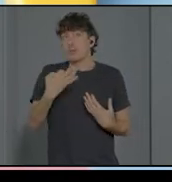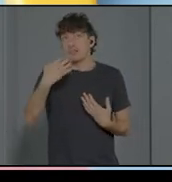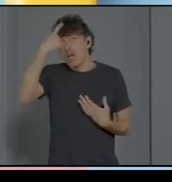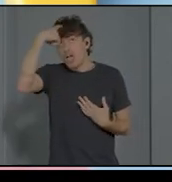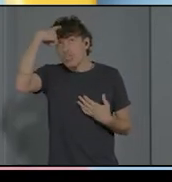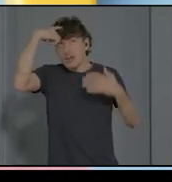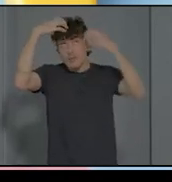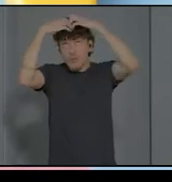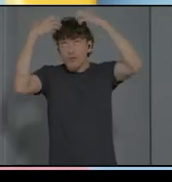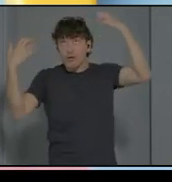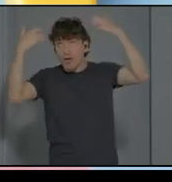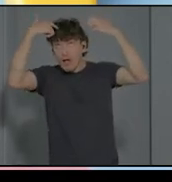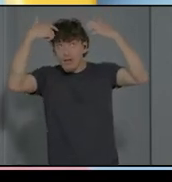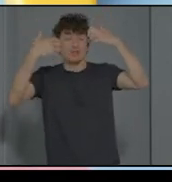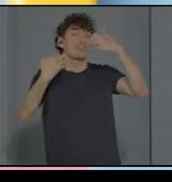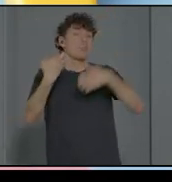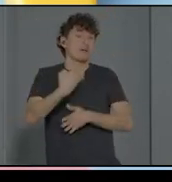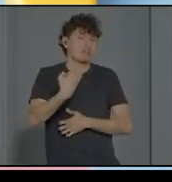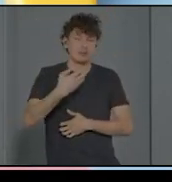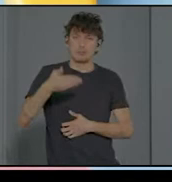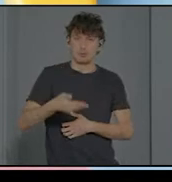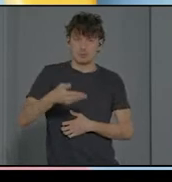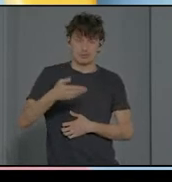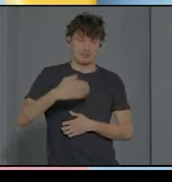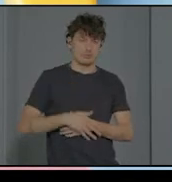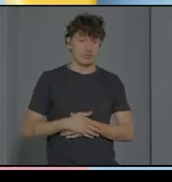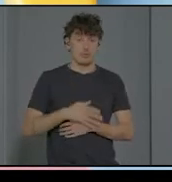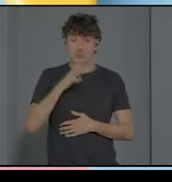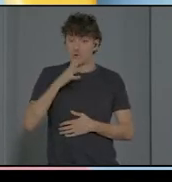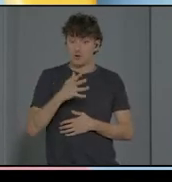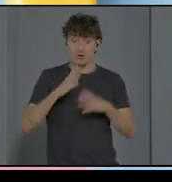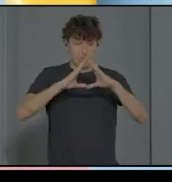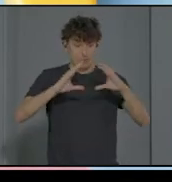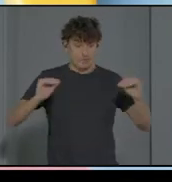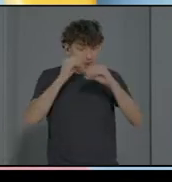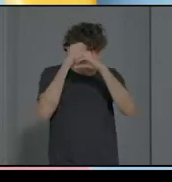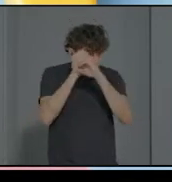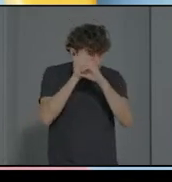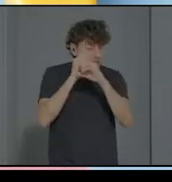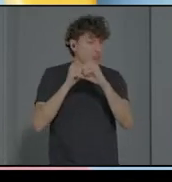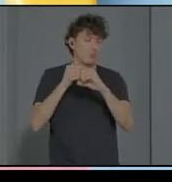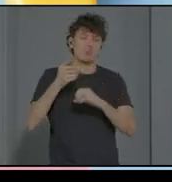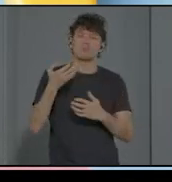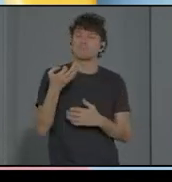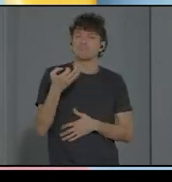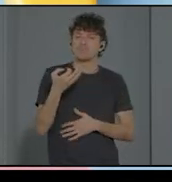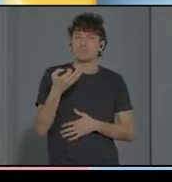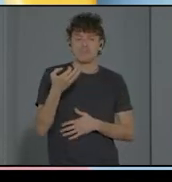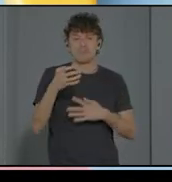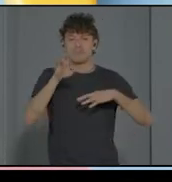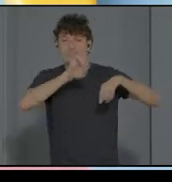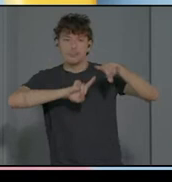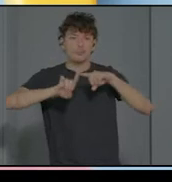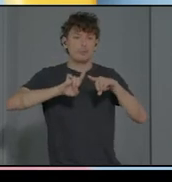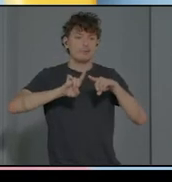nuestro laboratorio, en nuestra universidad, intentamos enfrentarnos a esta problemática y tipología de estudio utilizando